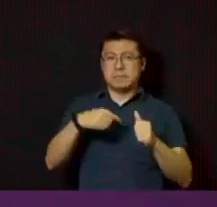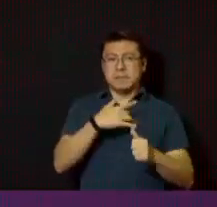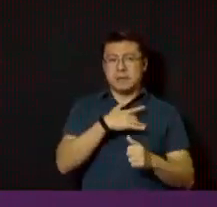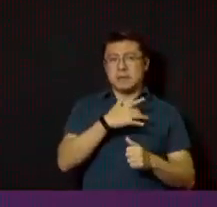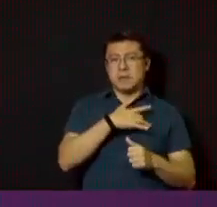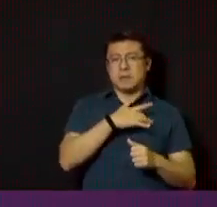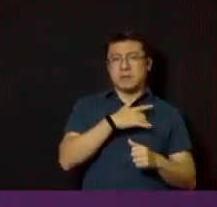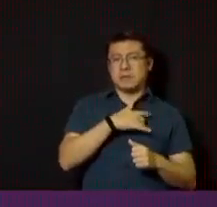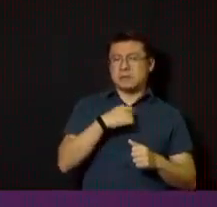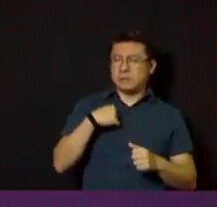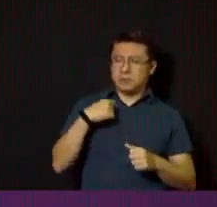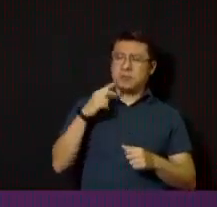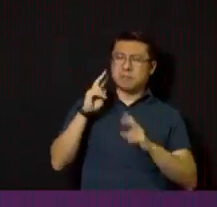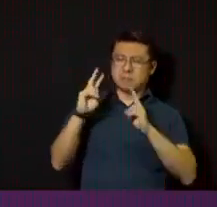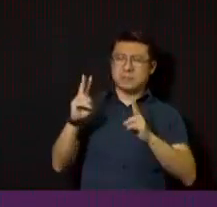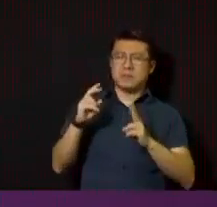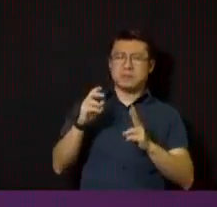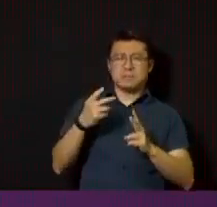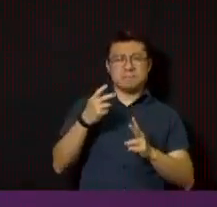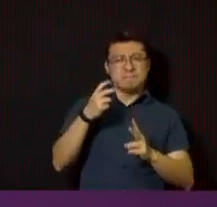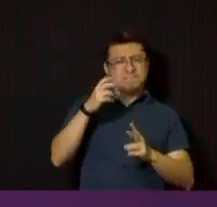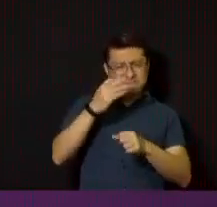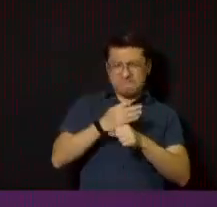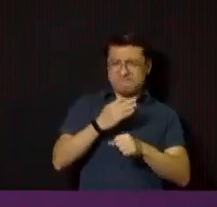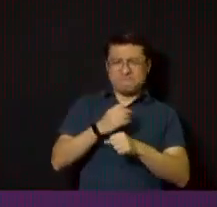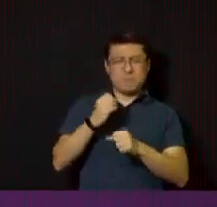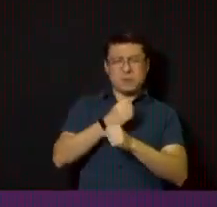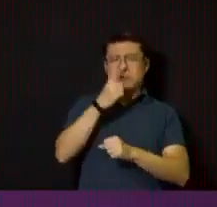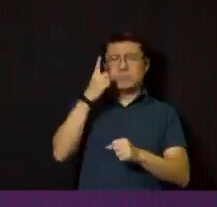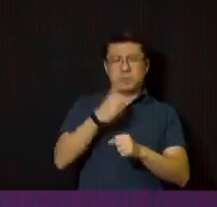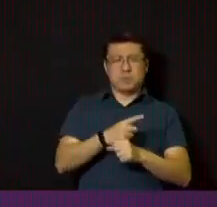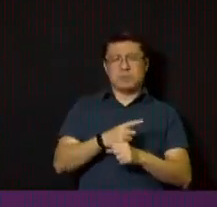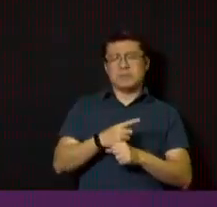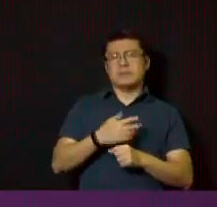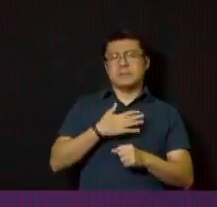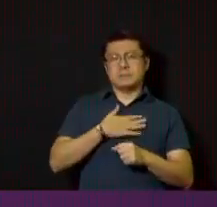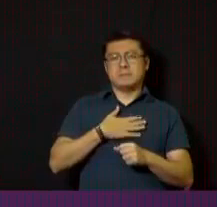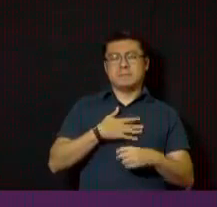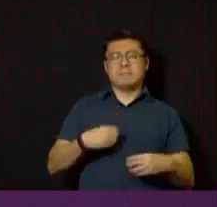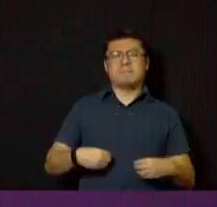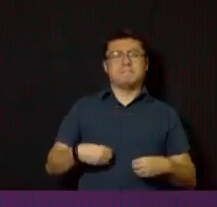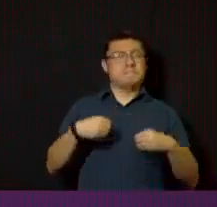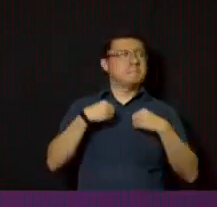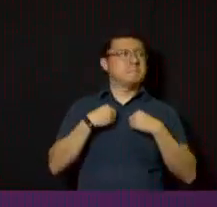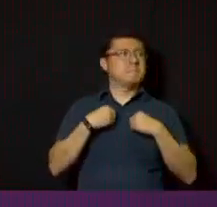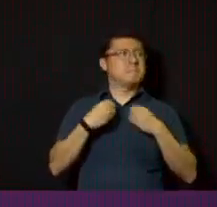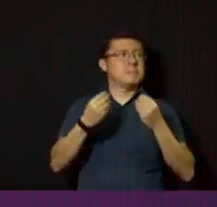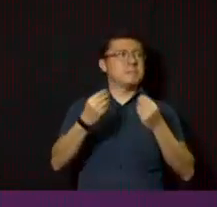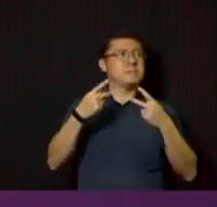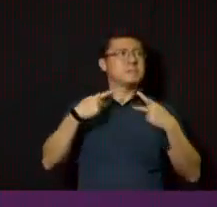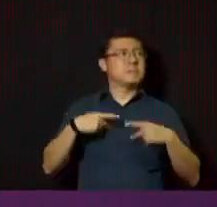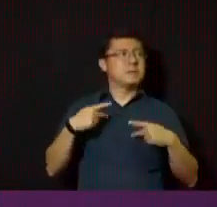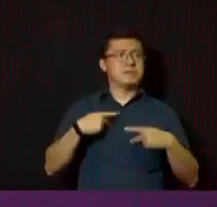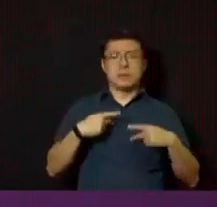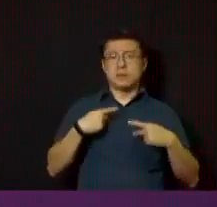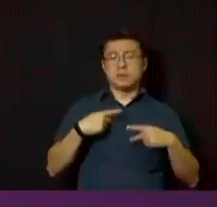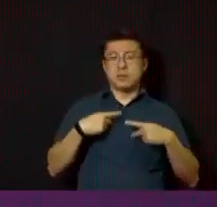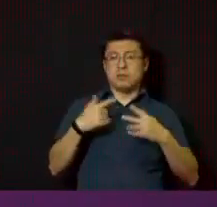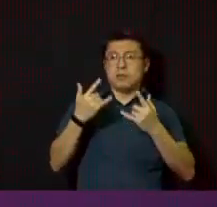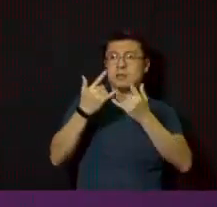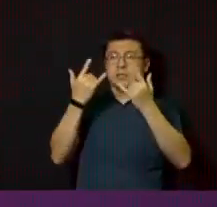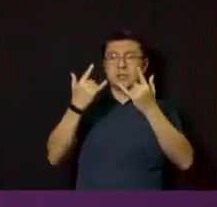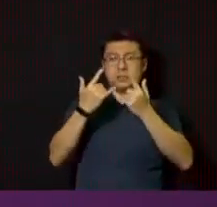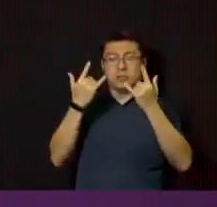esto era la oportunidad que yo estaba buscando en mi vida, ¿no? Y vi tanta gente, testimonios, ¿no? Me acuerdo,